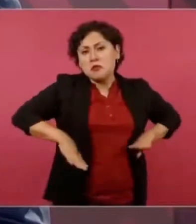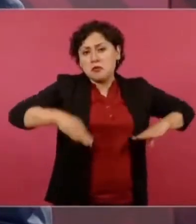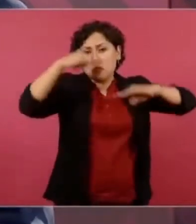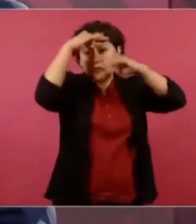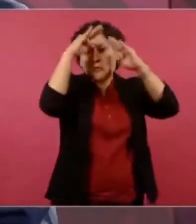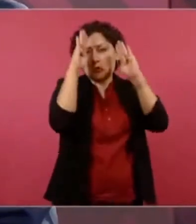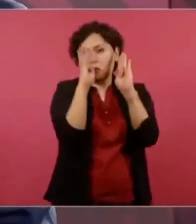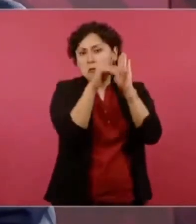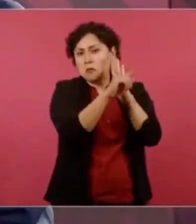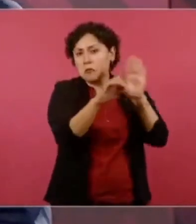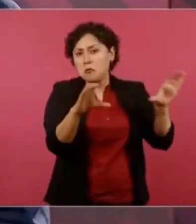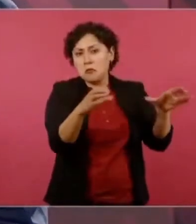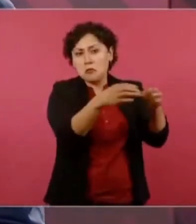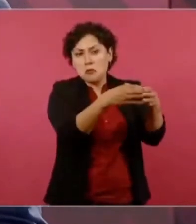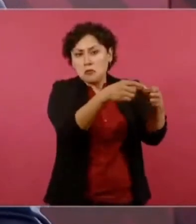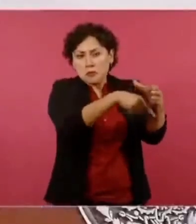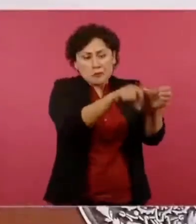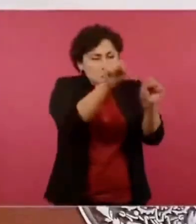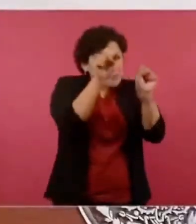Bueno,